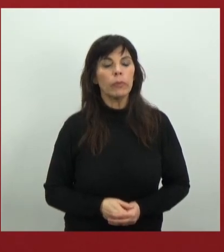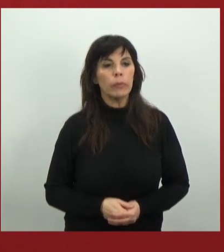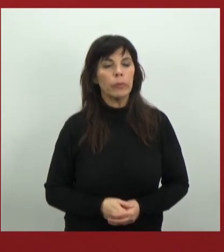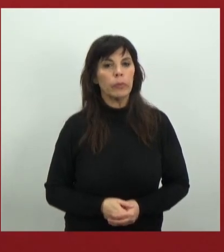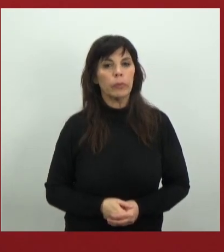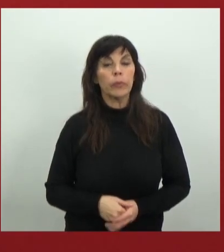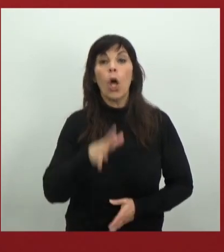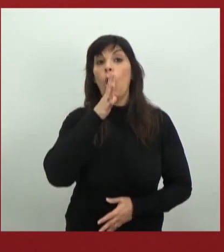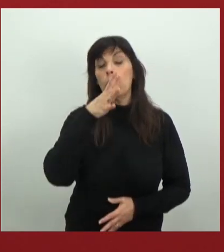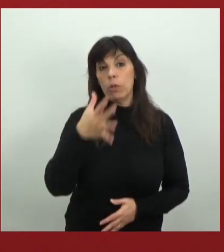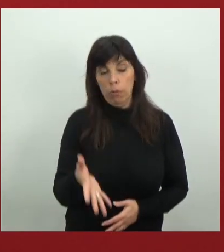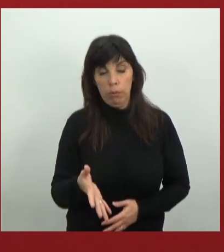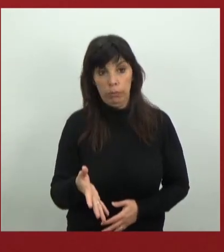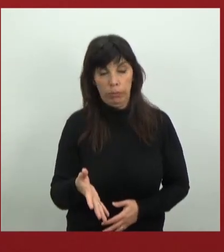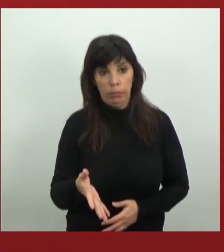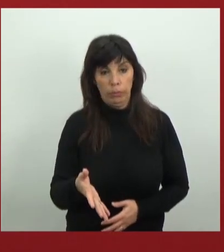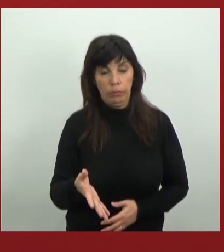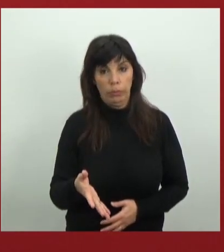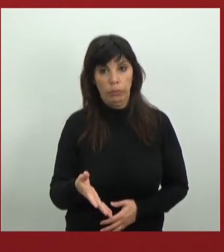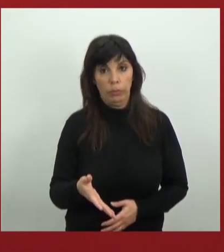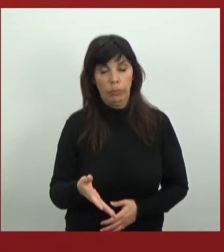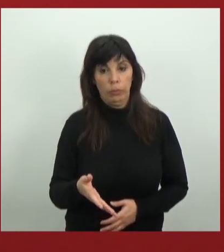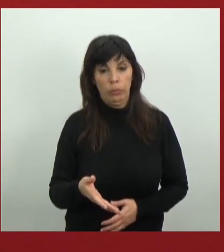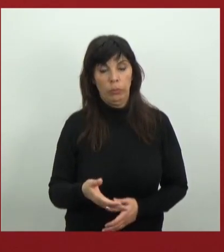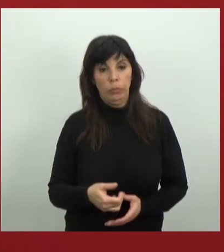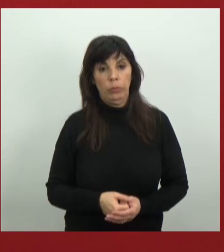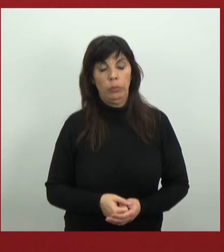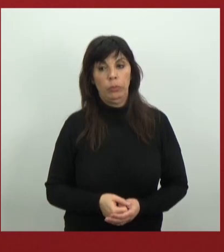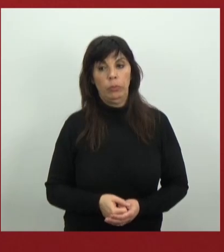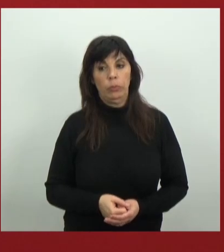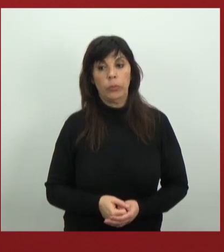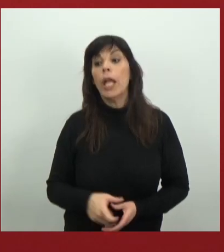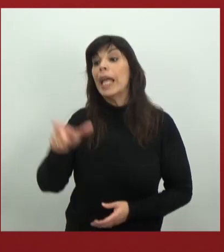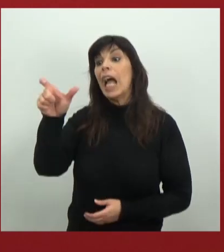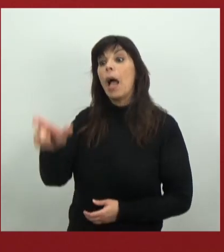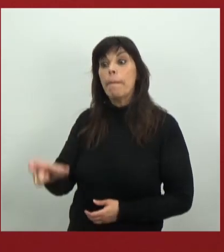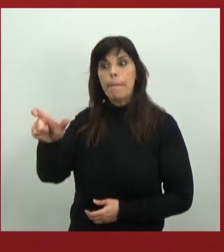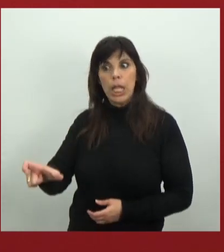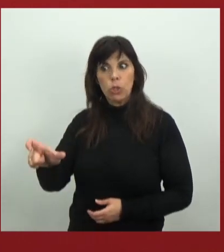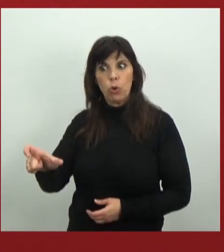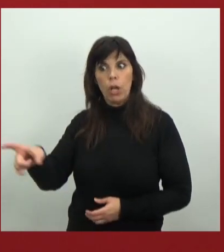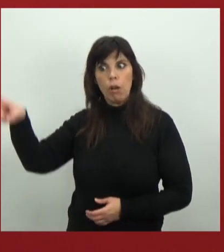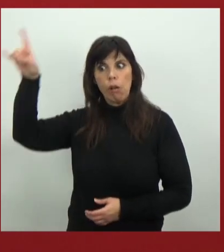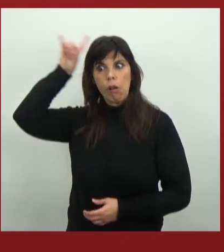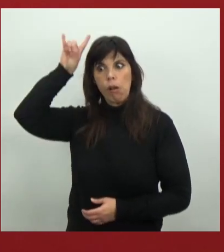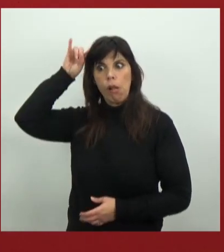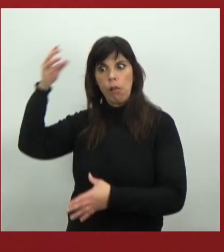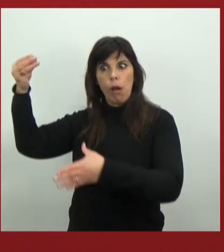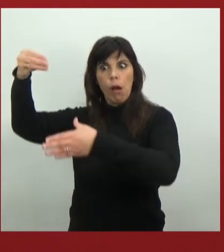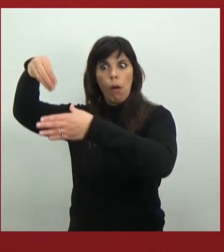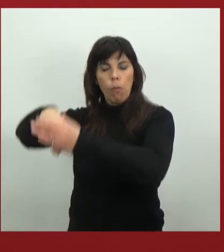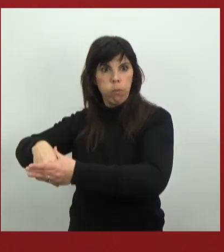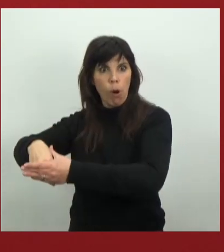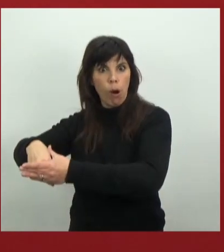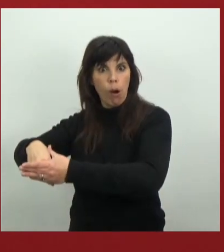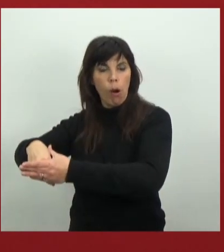que diferenciar lo que es una posición, lo que es una maldición, lo que es